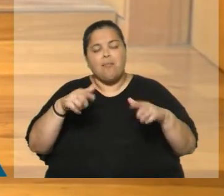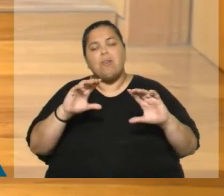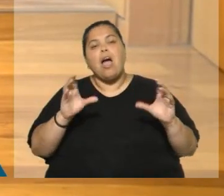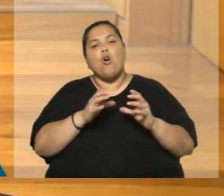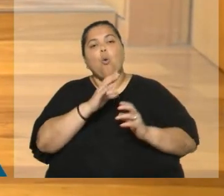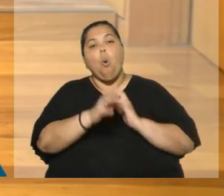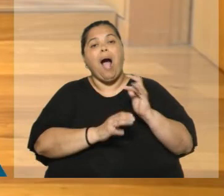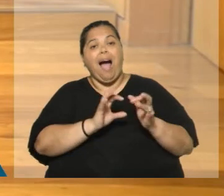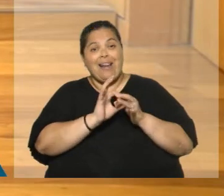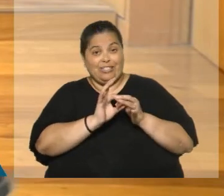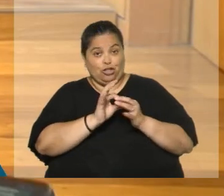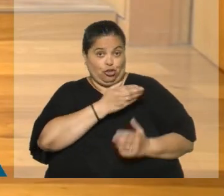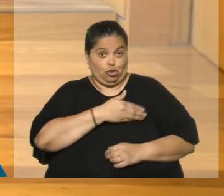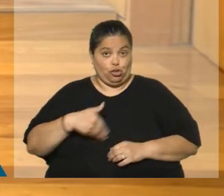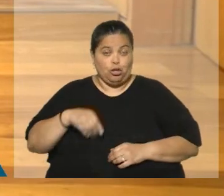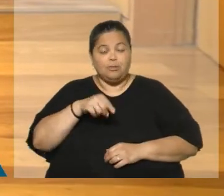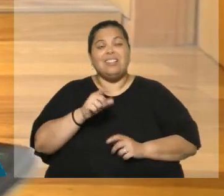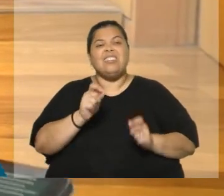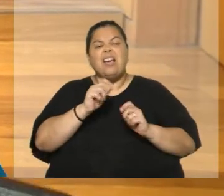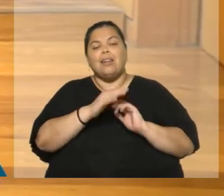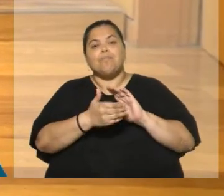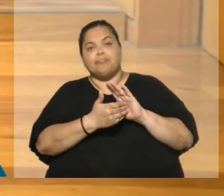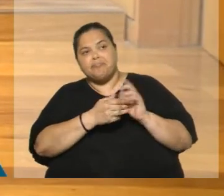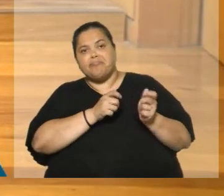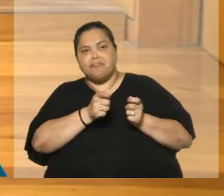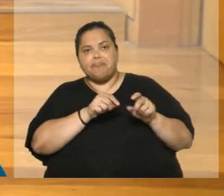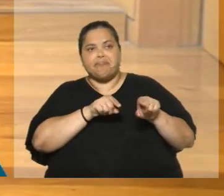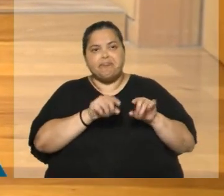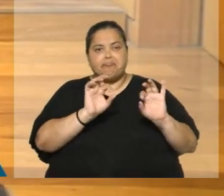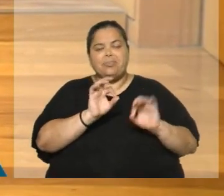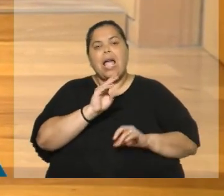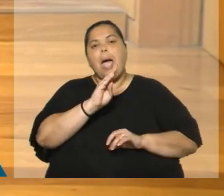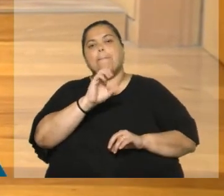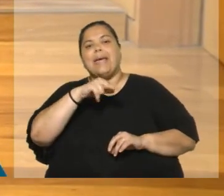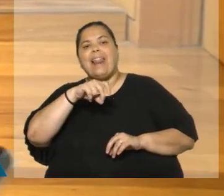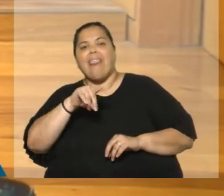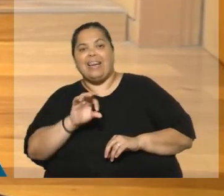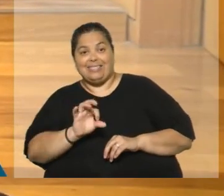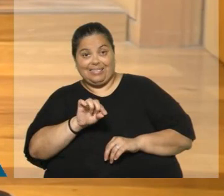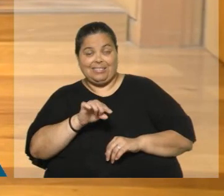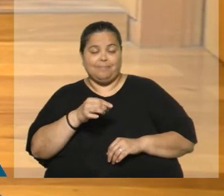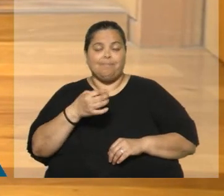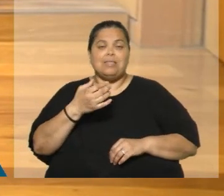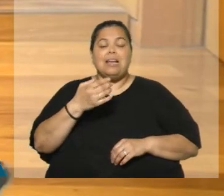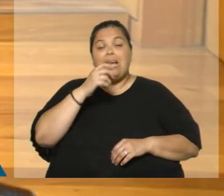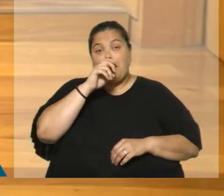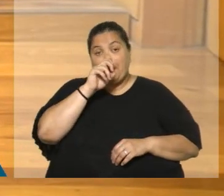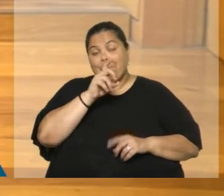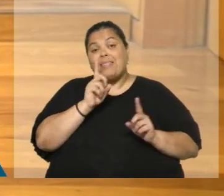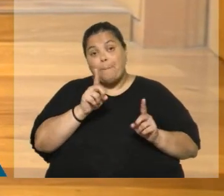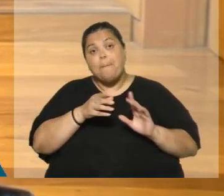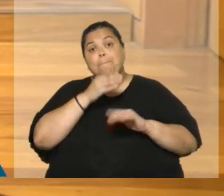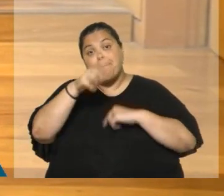por el senador Gustavo Penadez, senador oficialista, que mañana va a participar de una reunión de la que también estarán presentes los